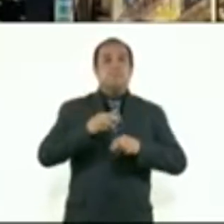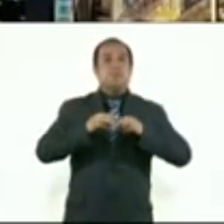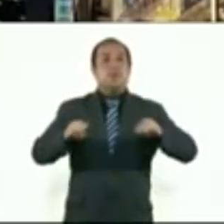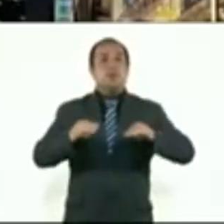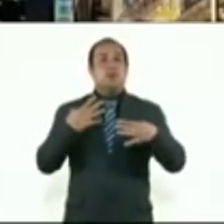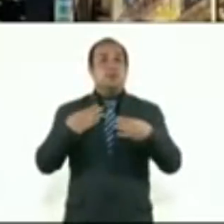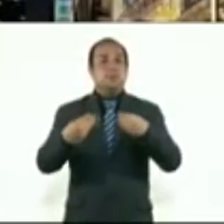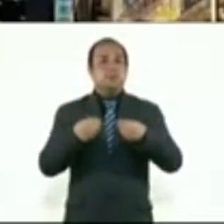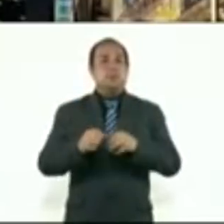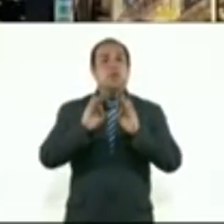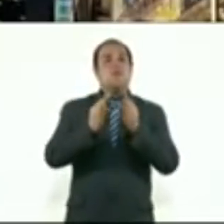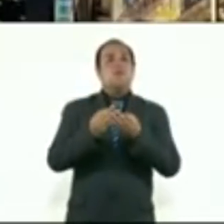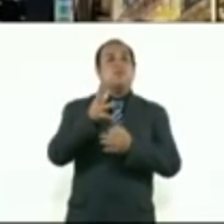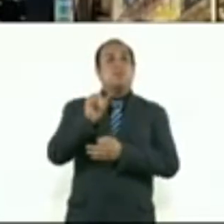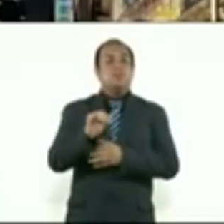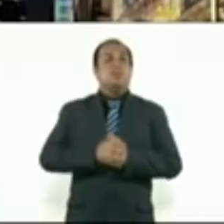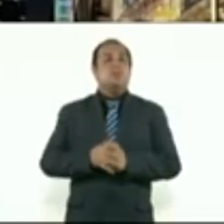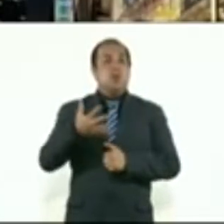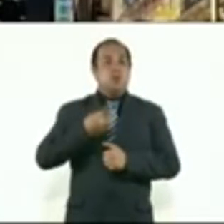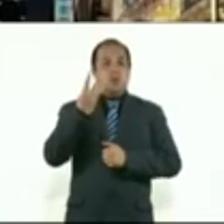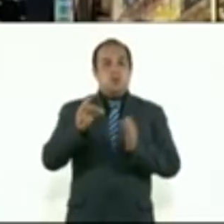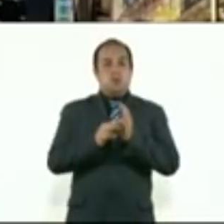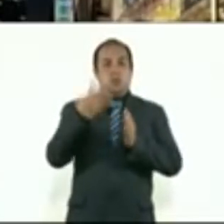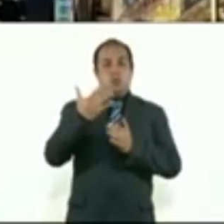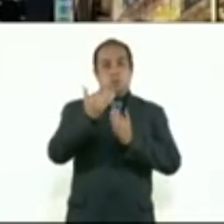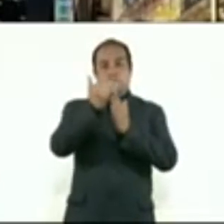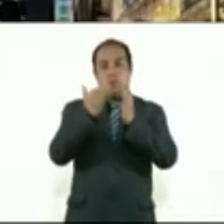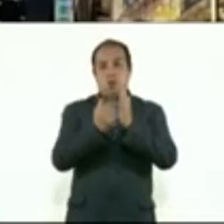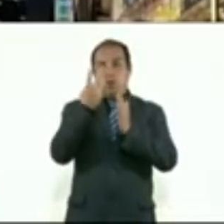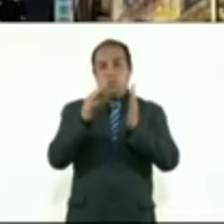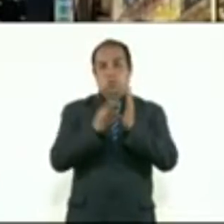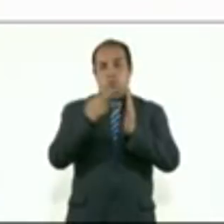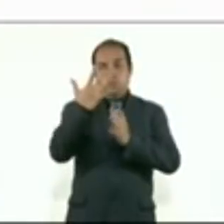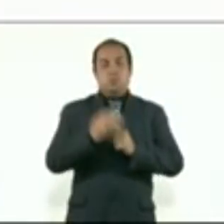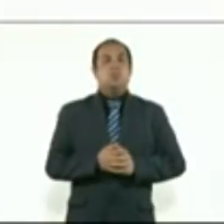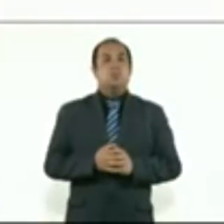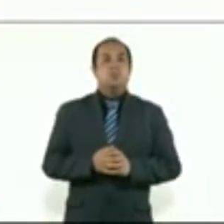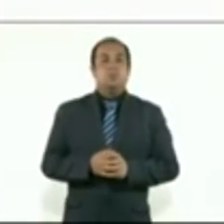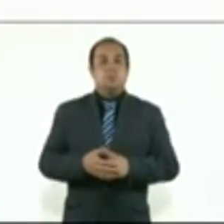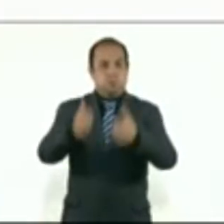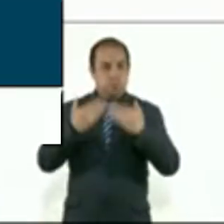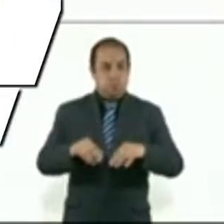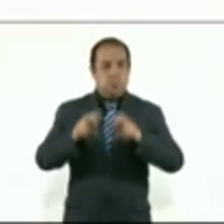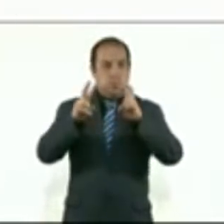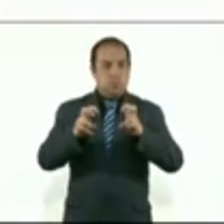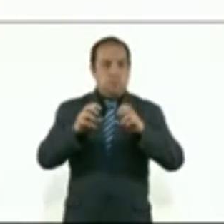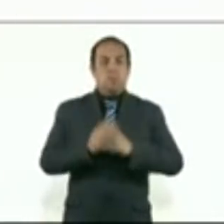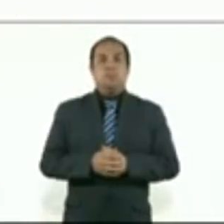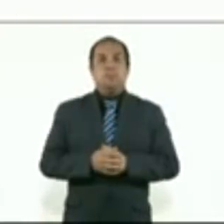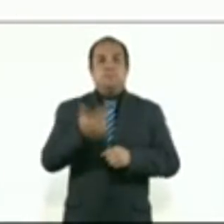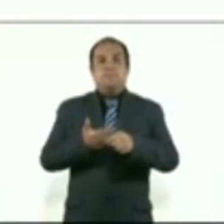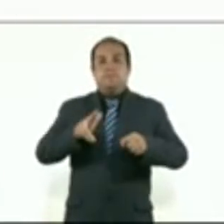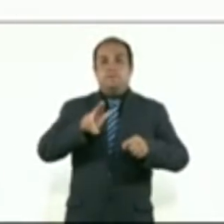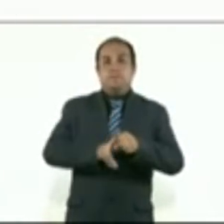pandemia con este mecanismo bajamos de 3.5 a 2.5 en la última semana siguiente en términos de las